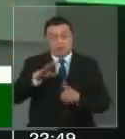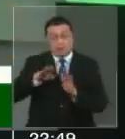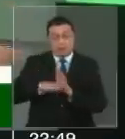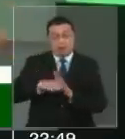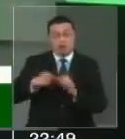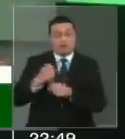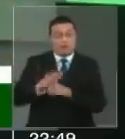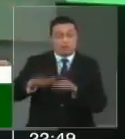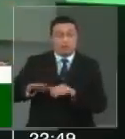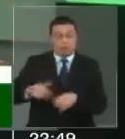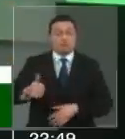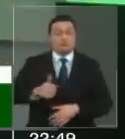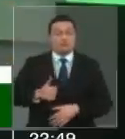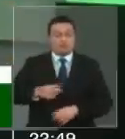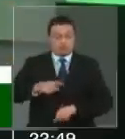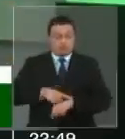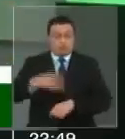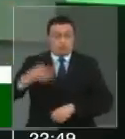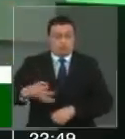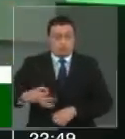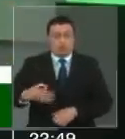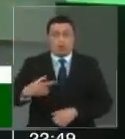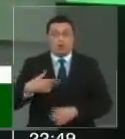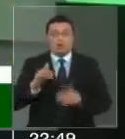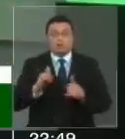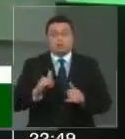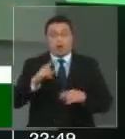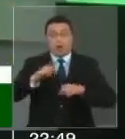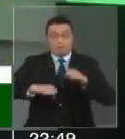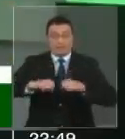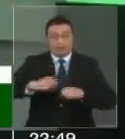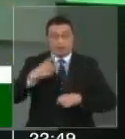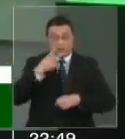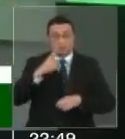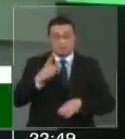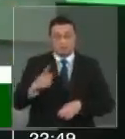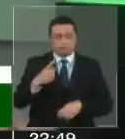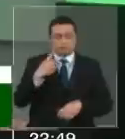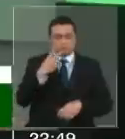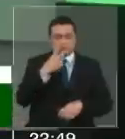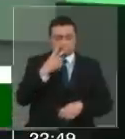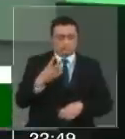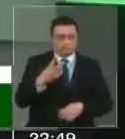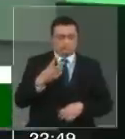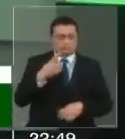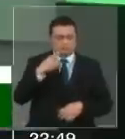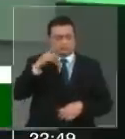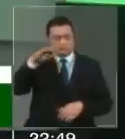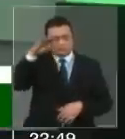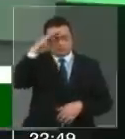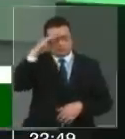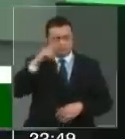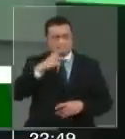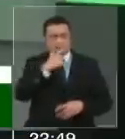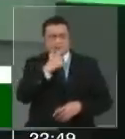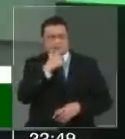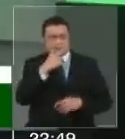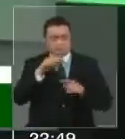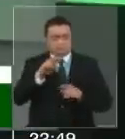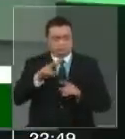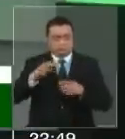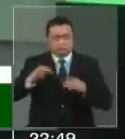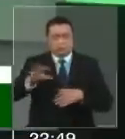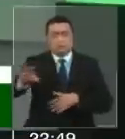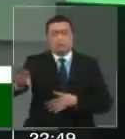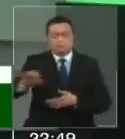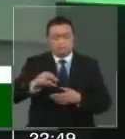laboral, hay más cumplimiento horario. Absolutamente. O sea, hay empresarios que, casi todos los que han tenido esta experiencia y que lo han hecho con convicción